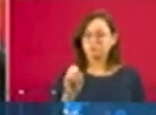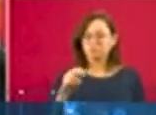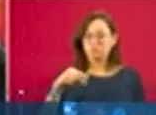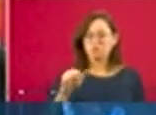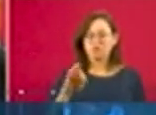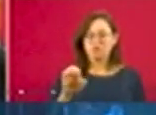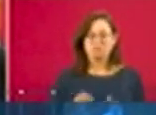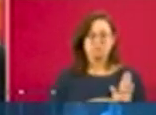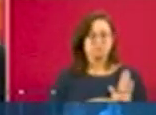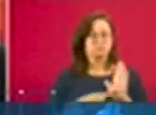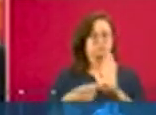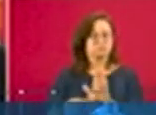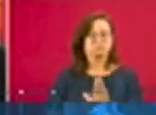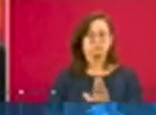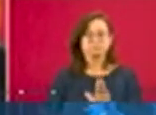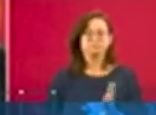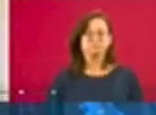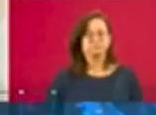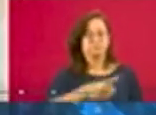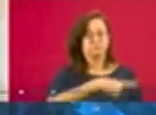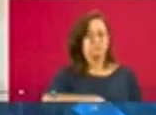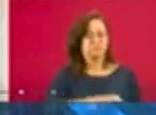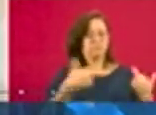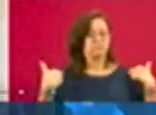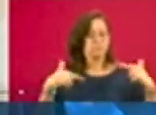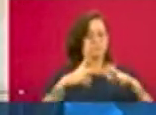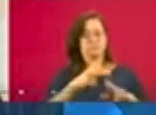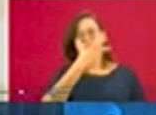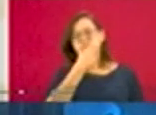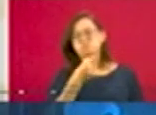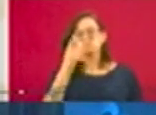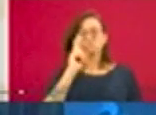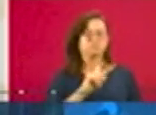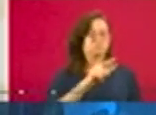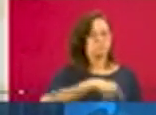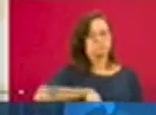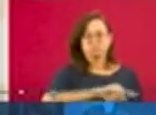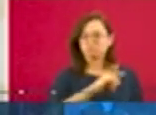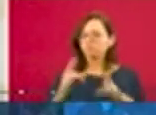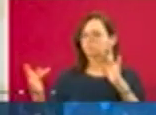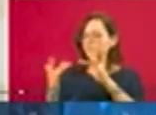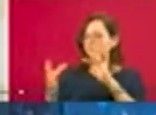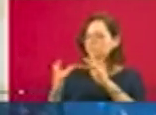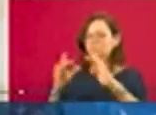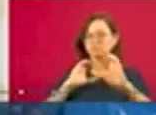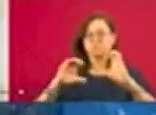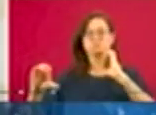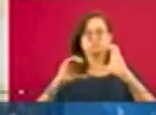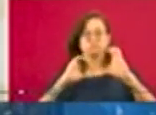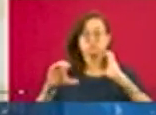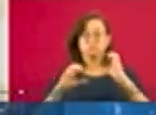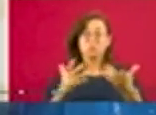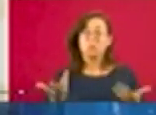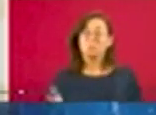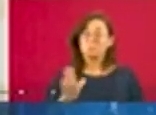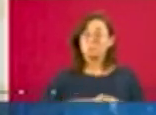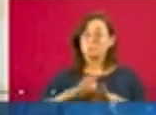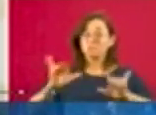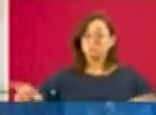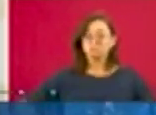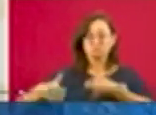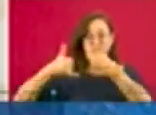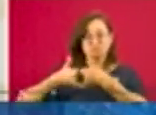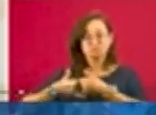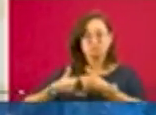grado de los horarios, los canales en donde se puede ver Aprende